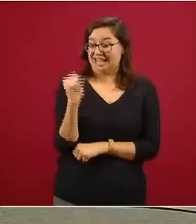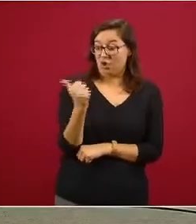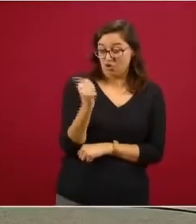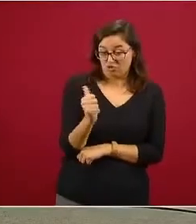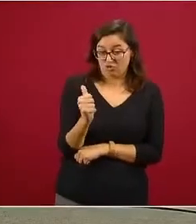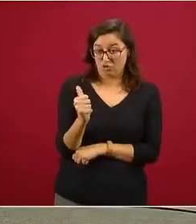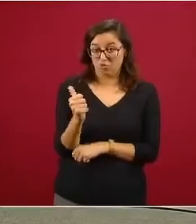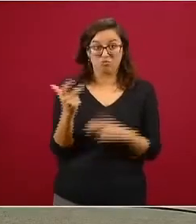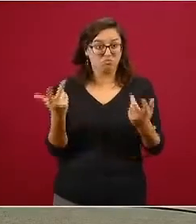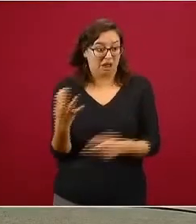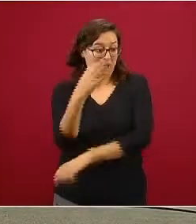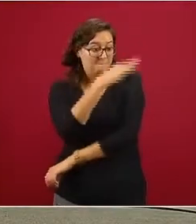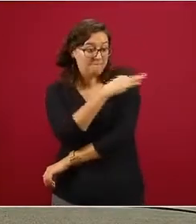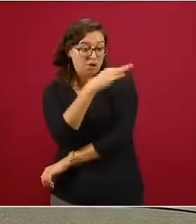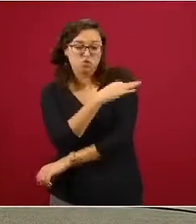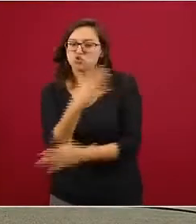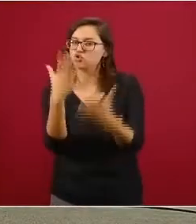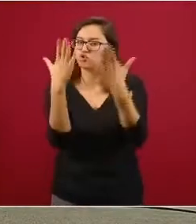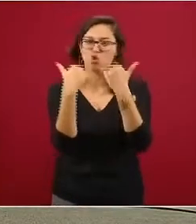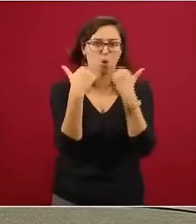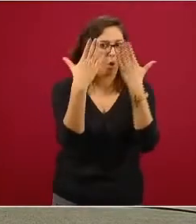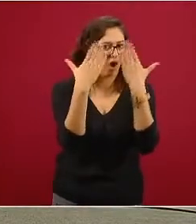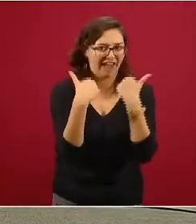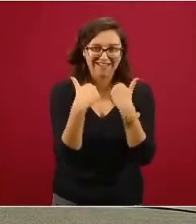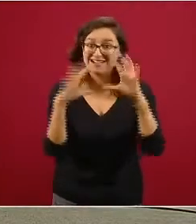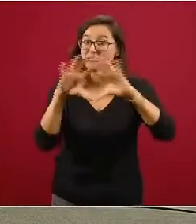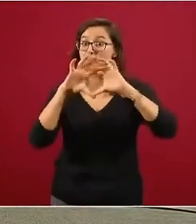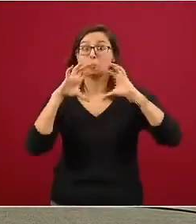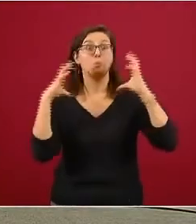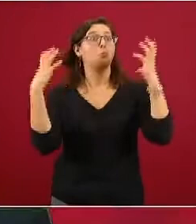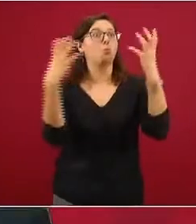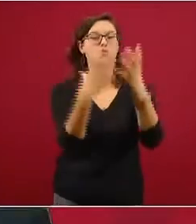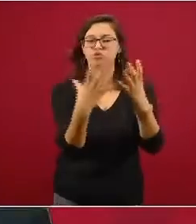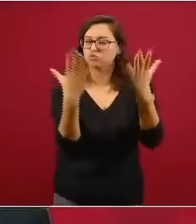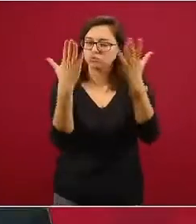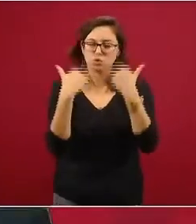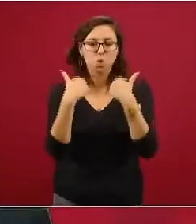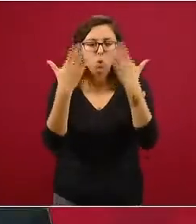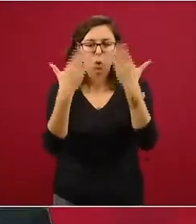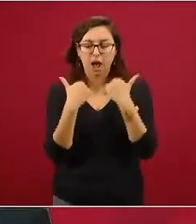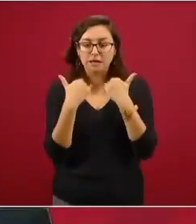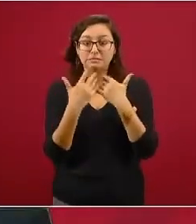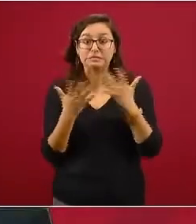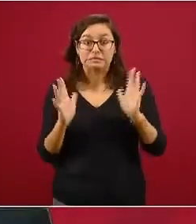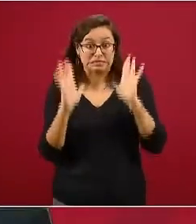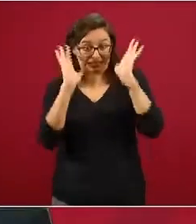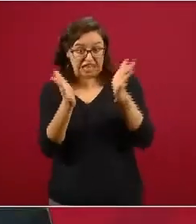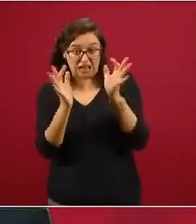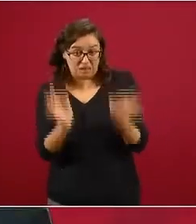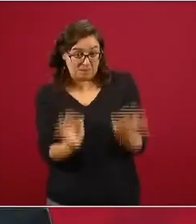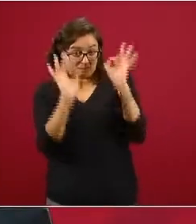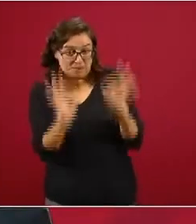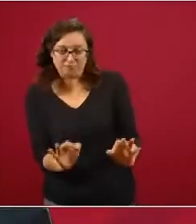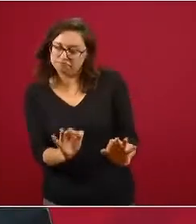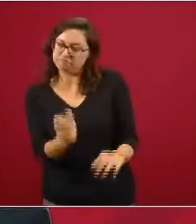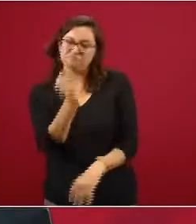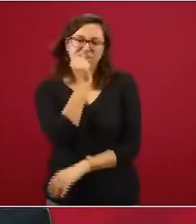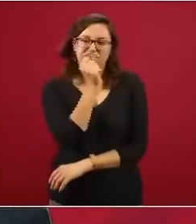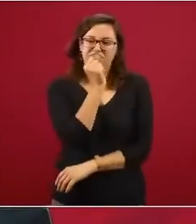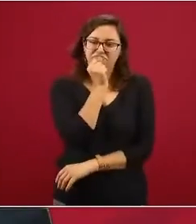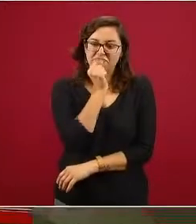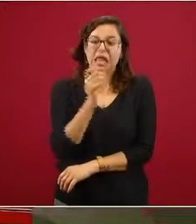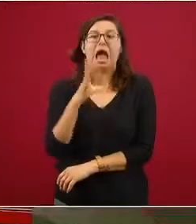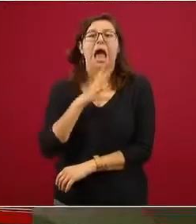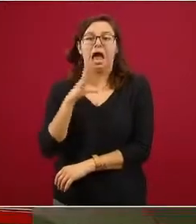en el mundo entero, no hay una vacuna que ya haya demostrado eficacia. Hay cerca de 10 vacunas, candidatos